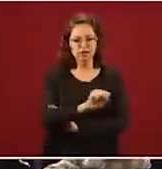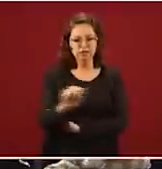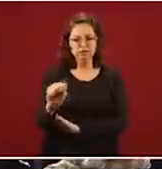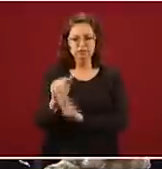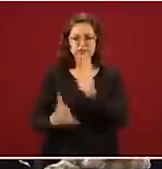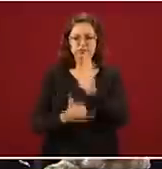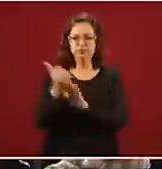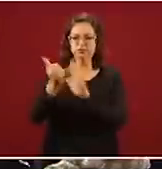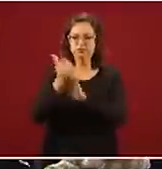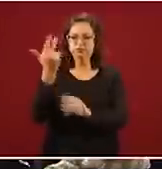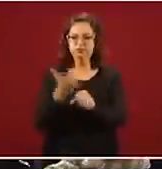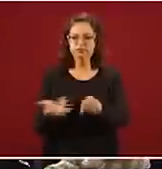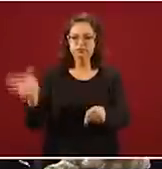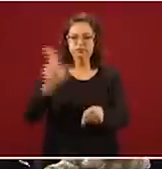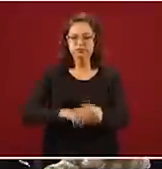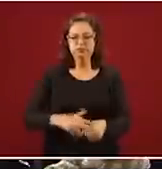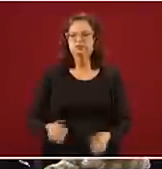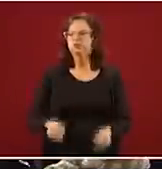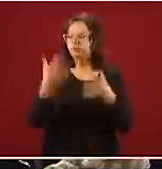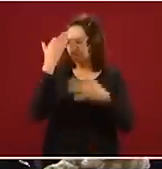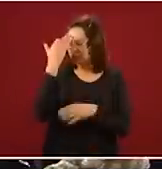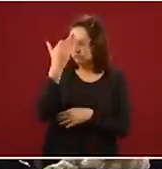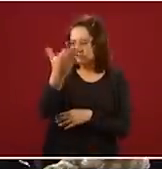¿Cuánto tiempo lleva? Desde